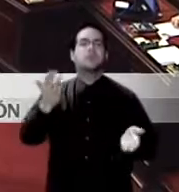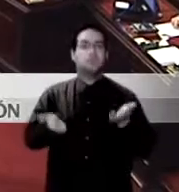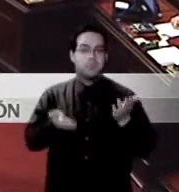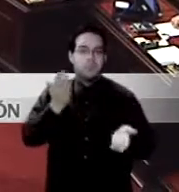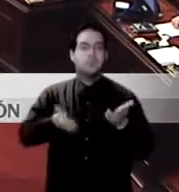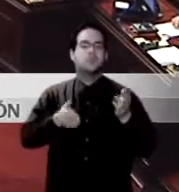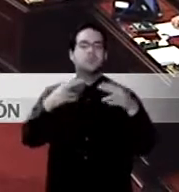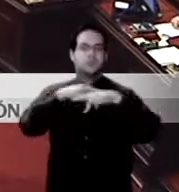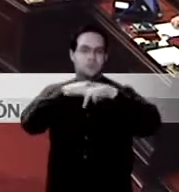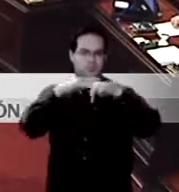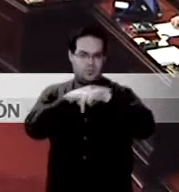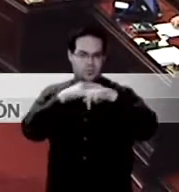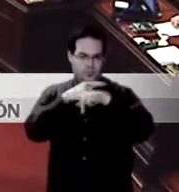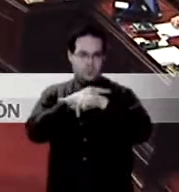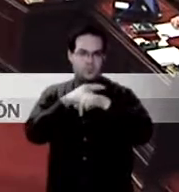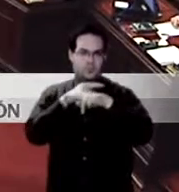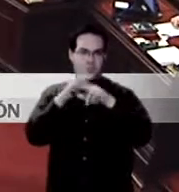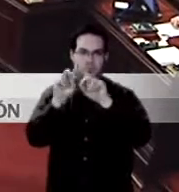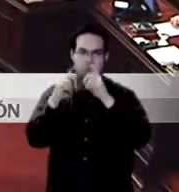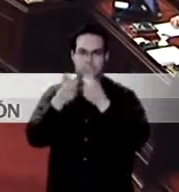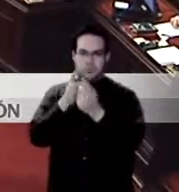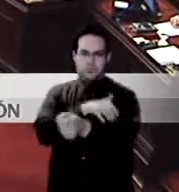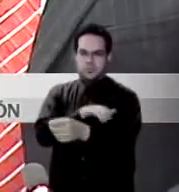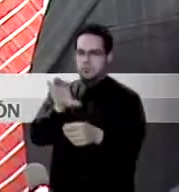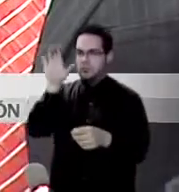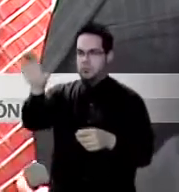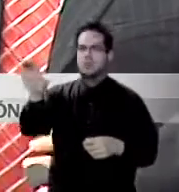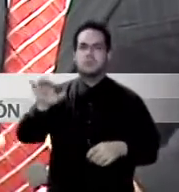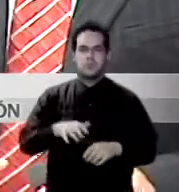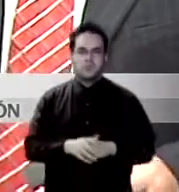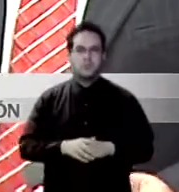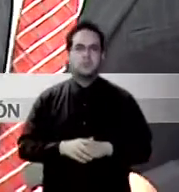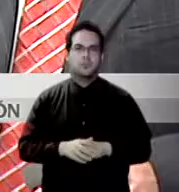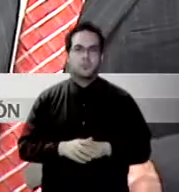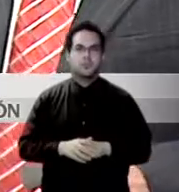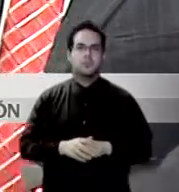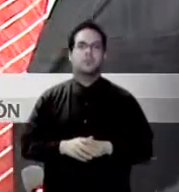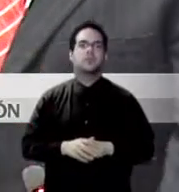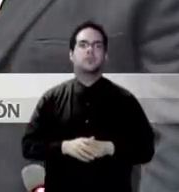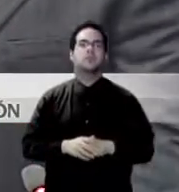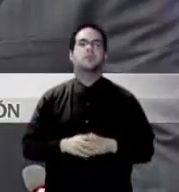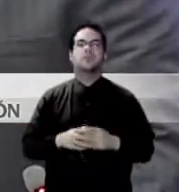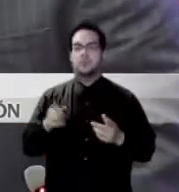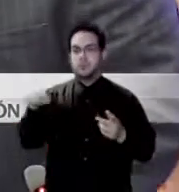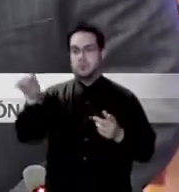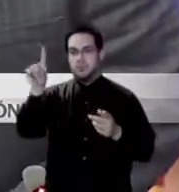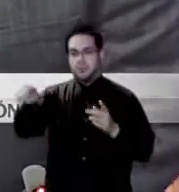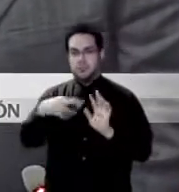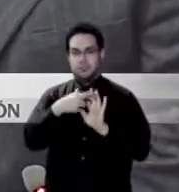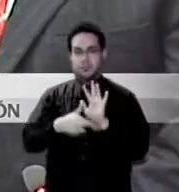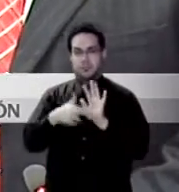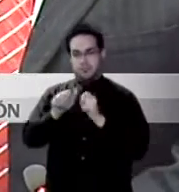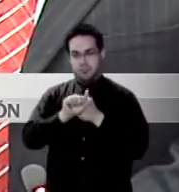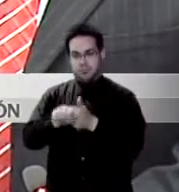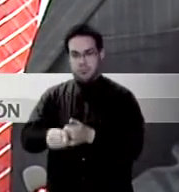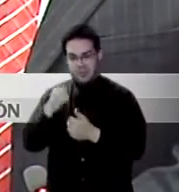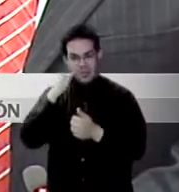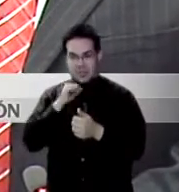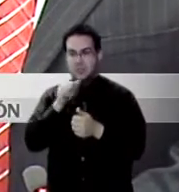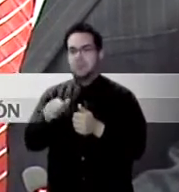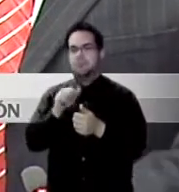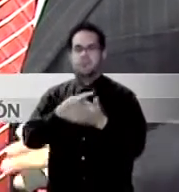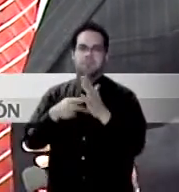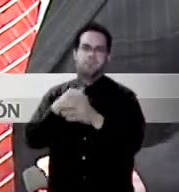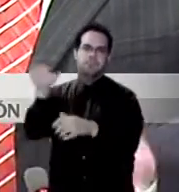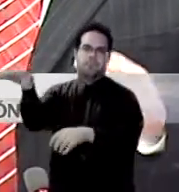de Carreteras. Si esta no cumple con una serie de estatutos que medirán su operación. El proyecto conocido como La